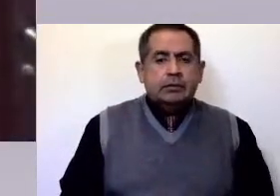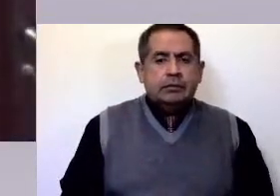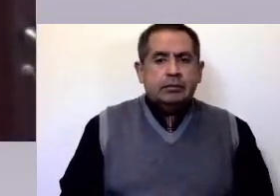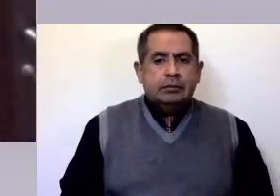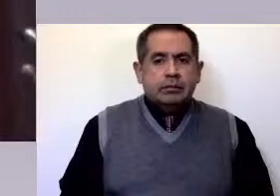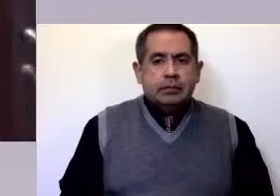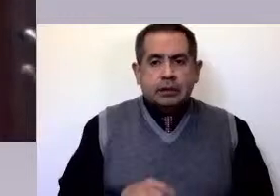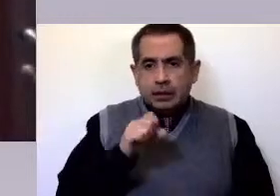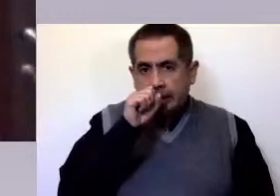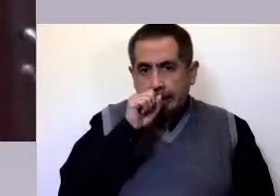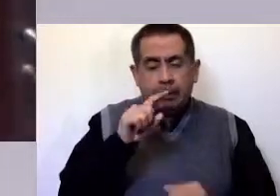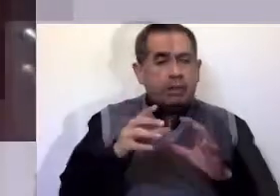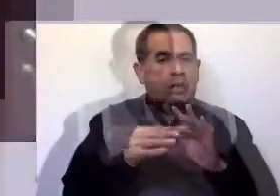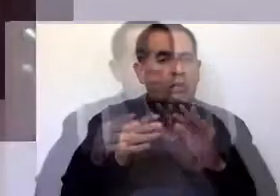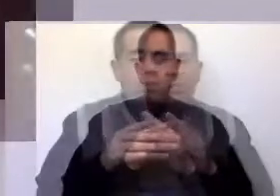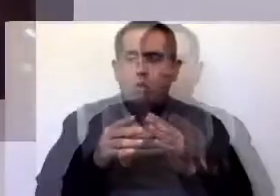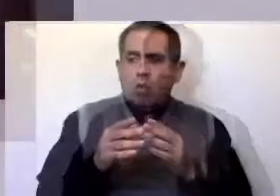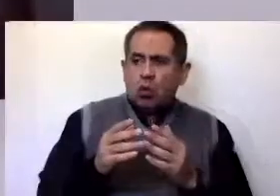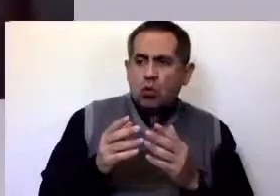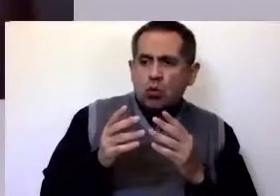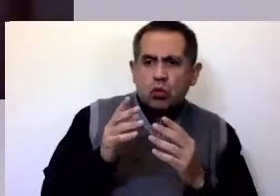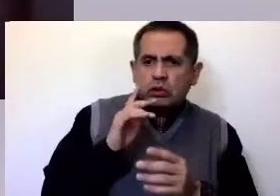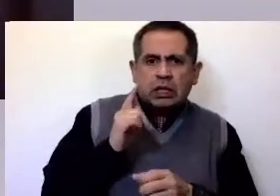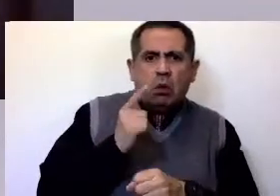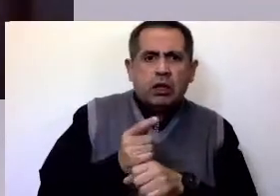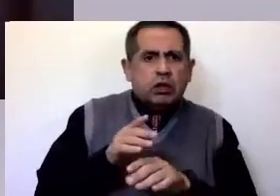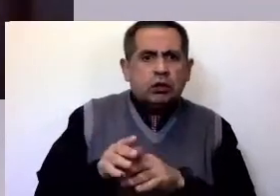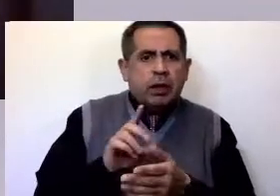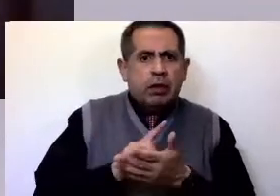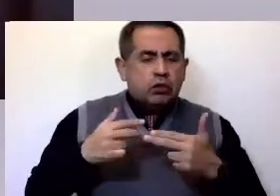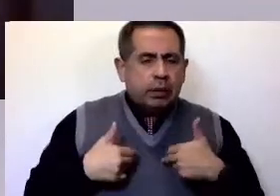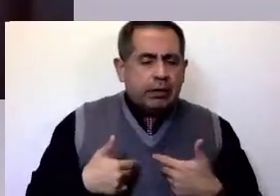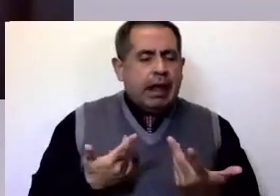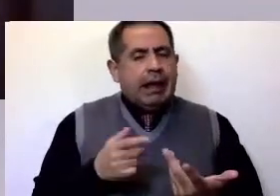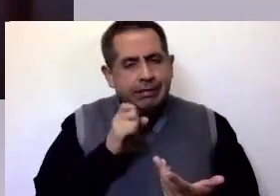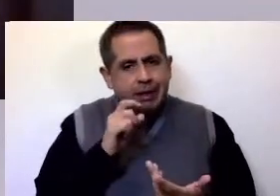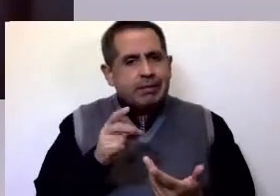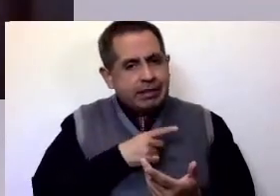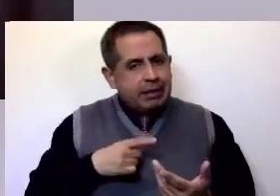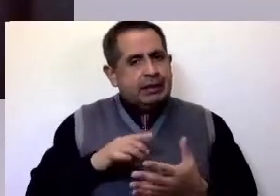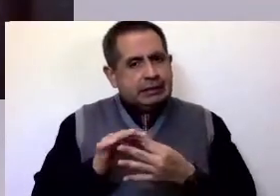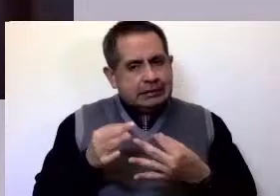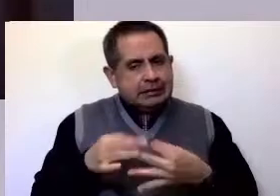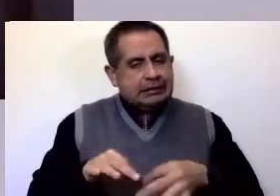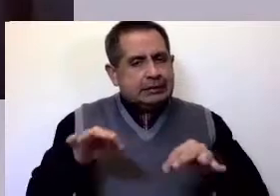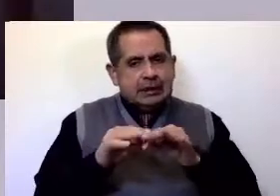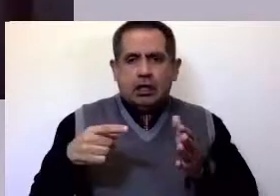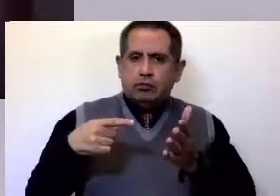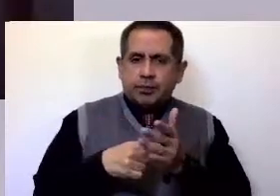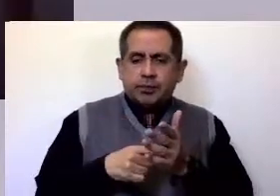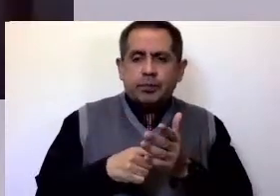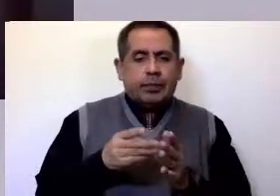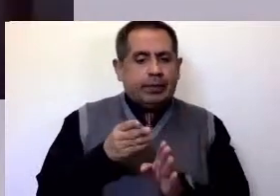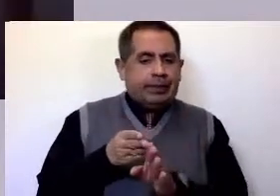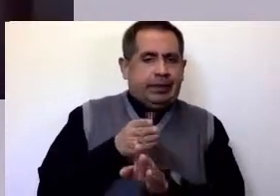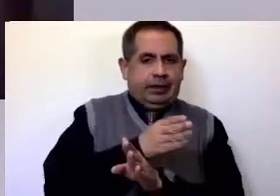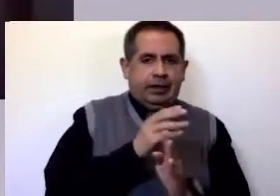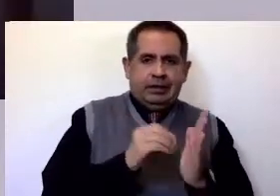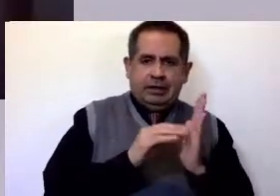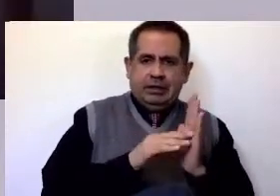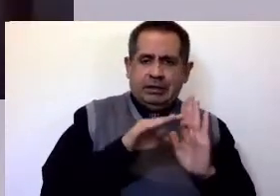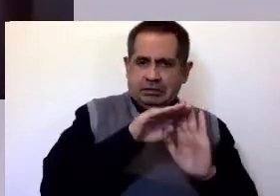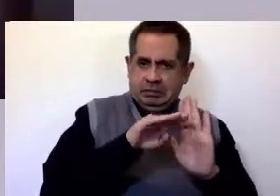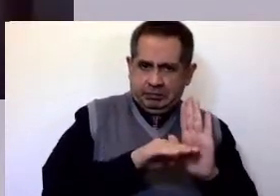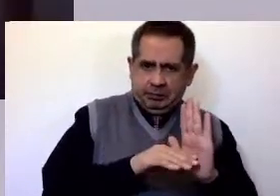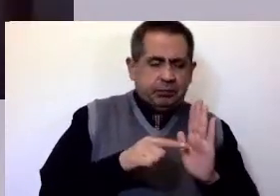de los derechos humanos también son subrayados expresamente en el preámbulo del protocolo al consignar